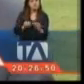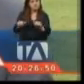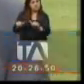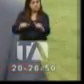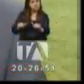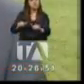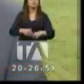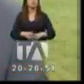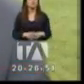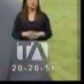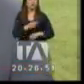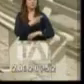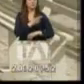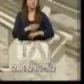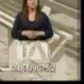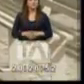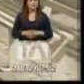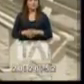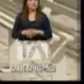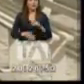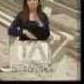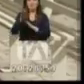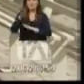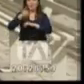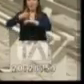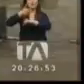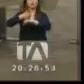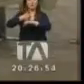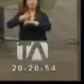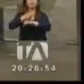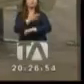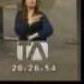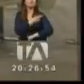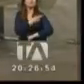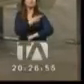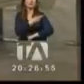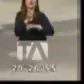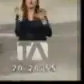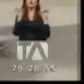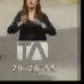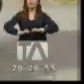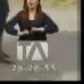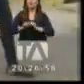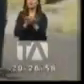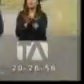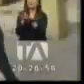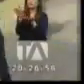administrativa universitaria. Las máximas autoridades de las universidades también podrán ser